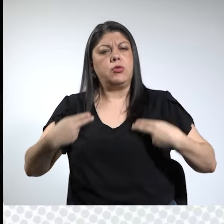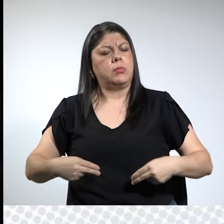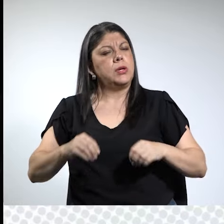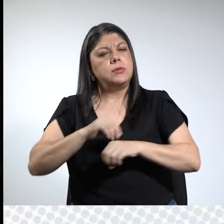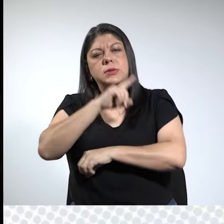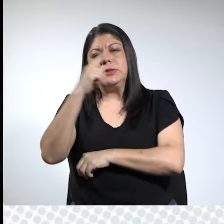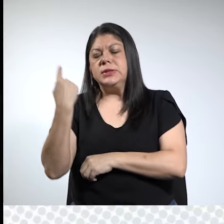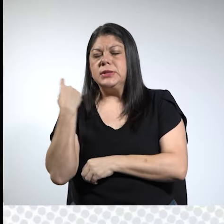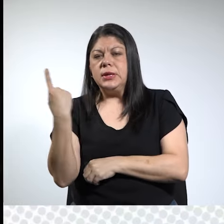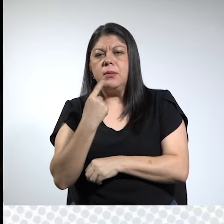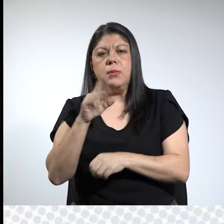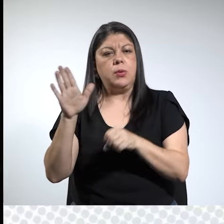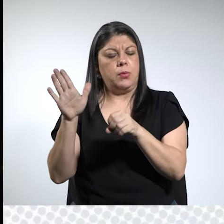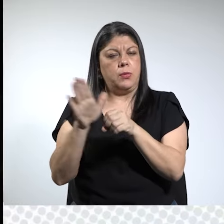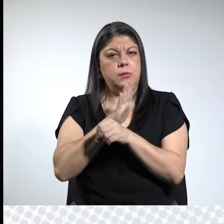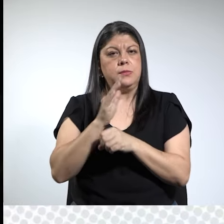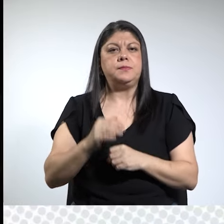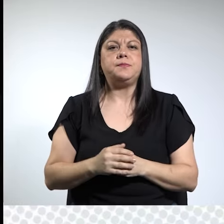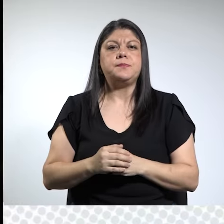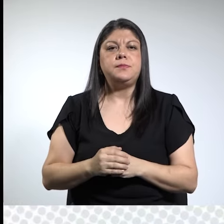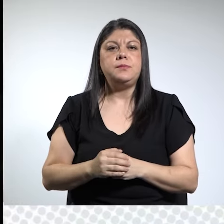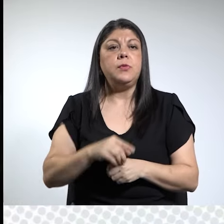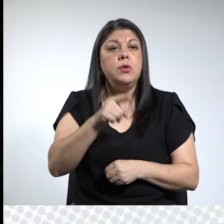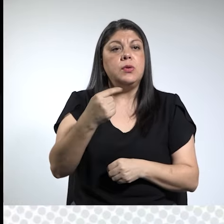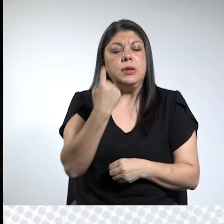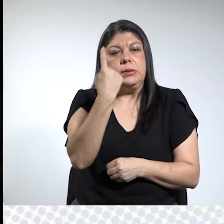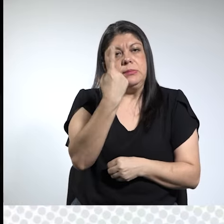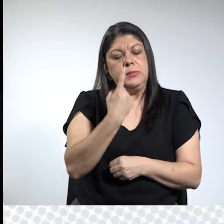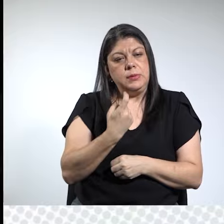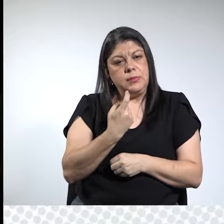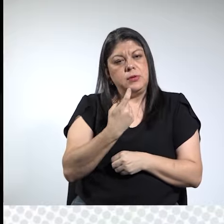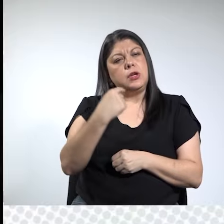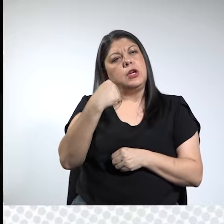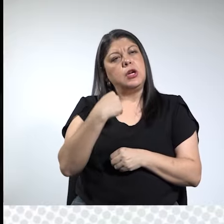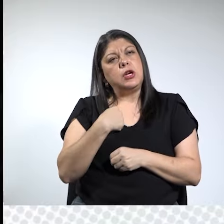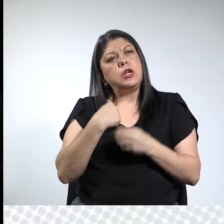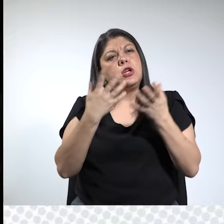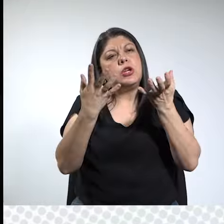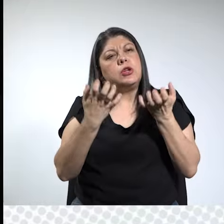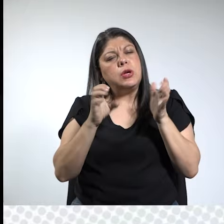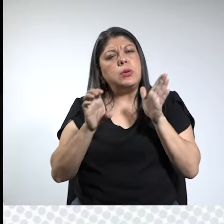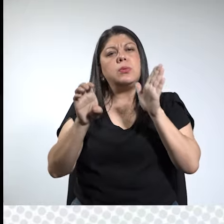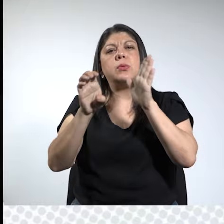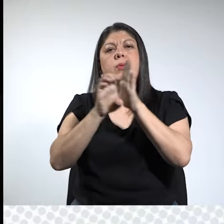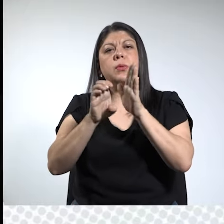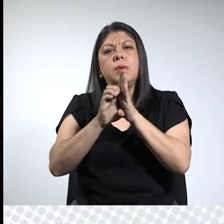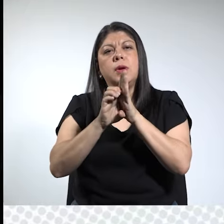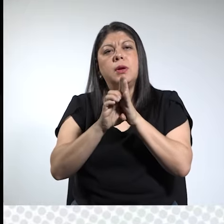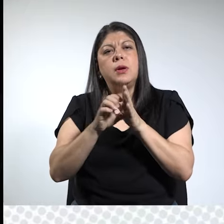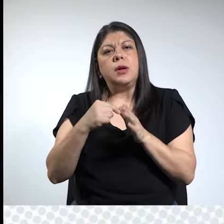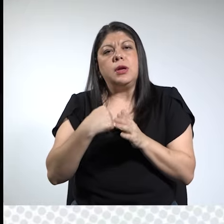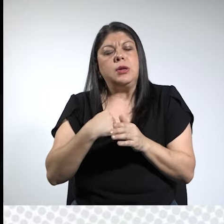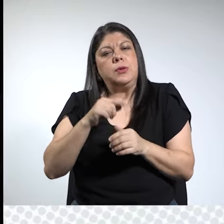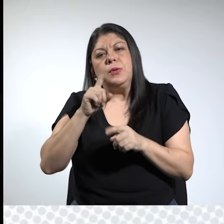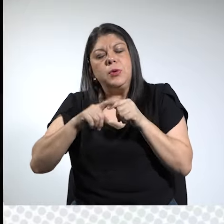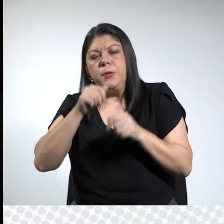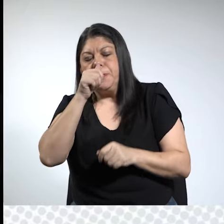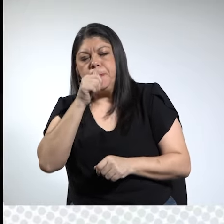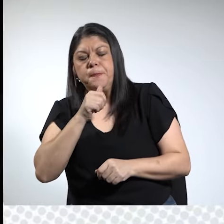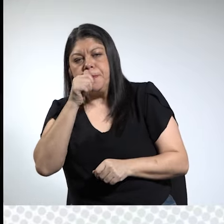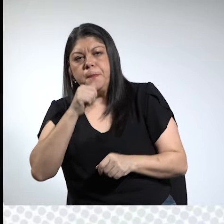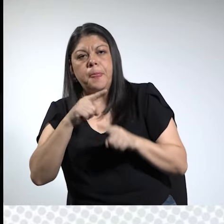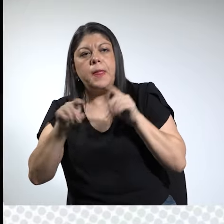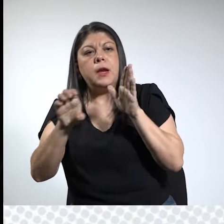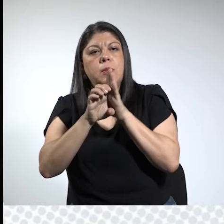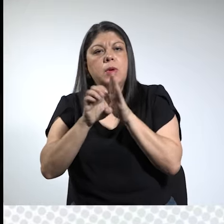absolutamente. Es que cuando usted me hace una de estas preguntas, entonces yo le quiero dar un ejemplo y creo que no me los voy a aguantar. Pero,